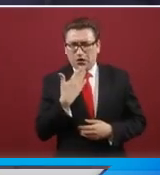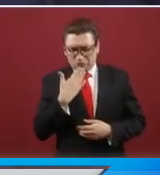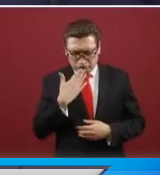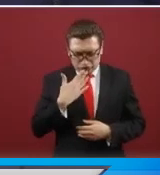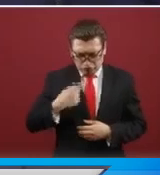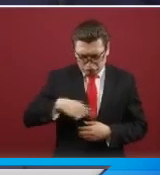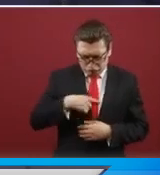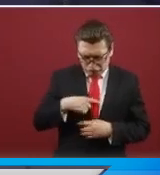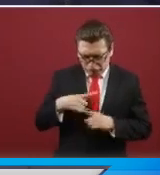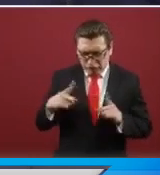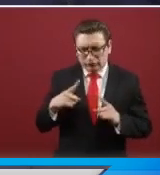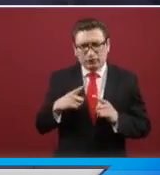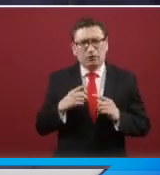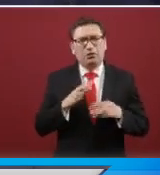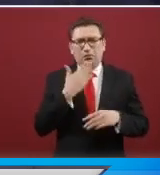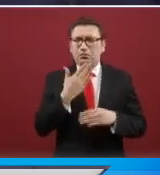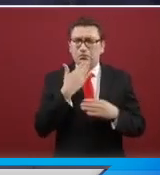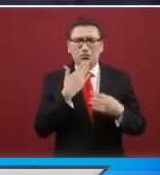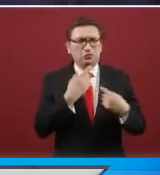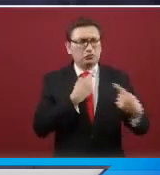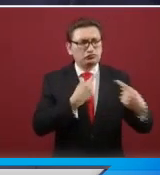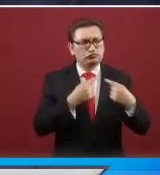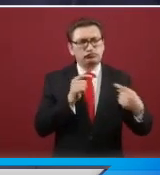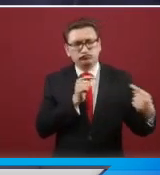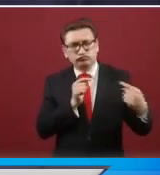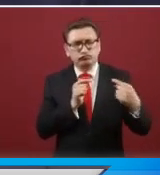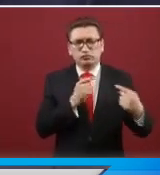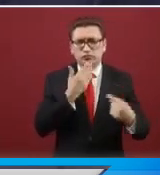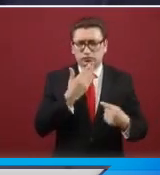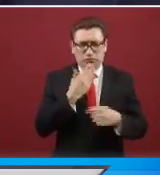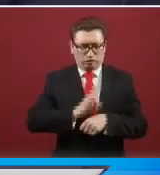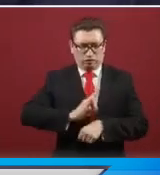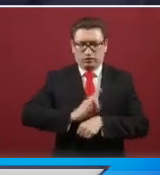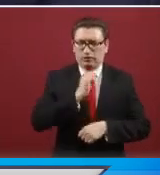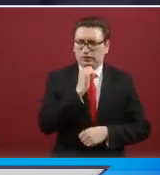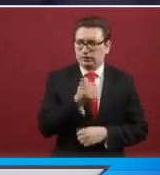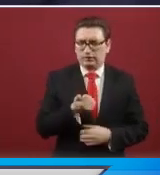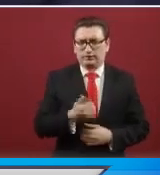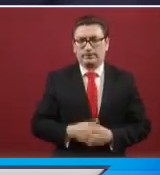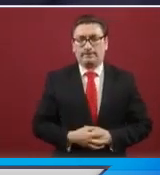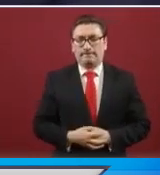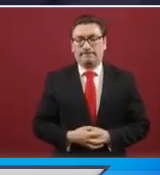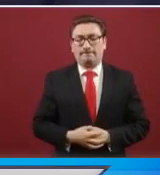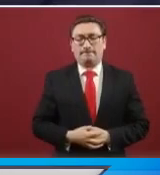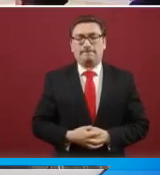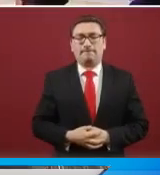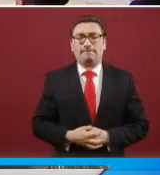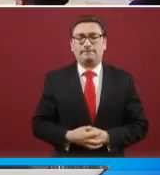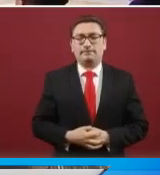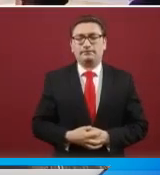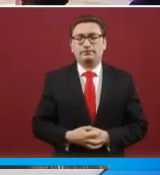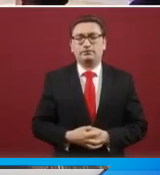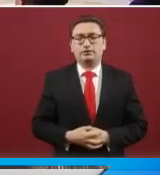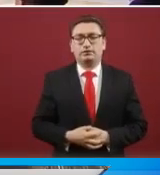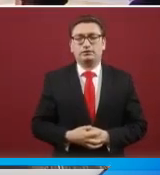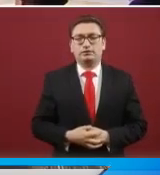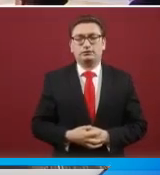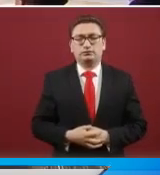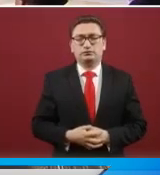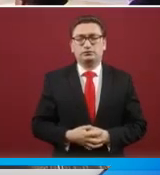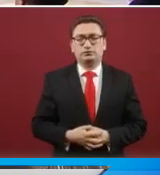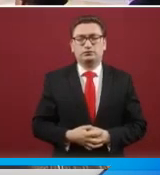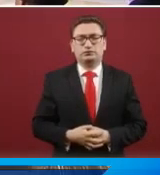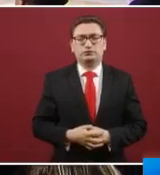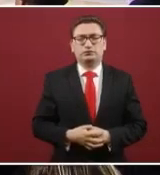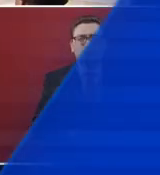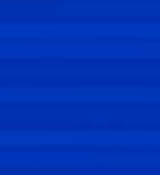en 1947 ocurrió la trágica pérdida de la mitad del territorio. Y en 1853 La Mesilla, al sur de Arizona y